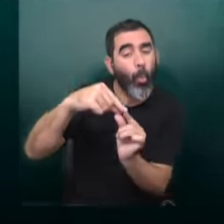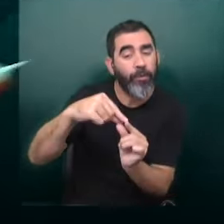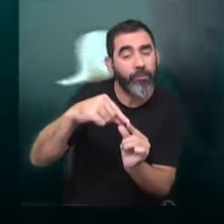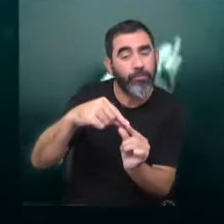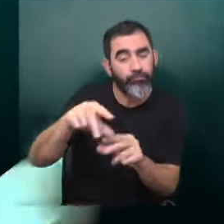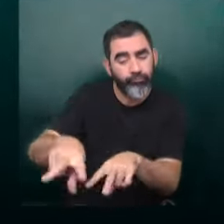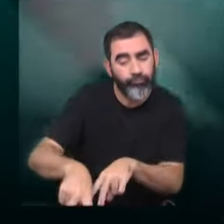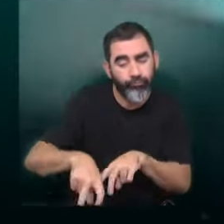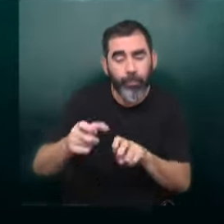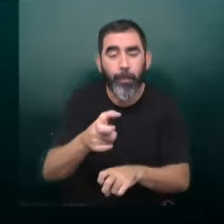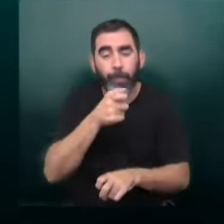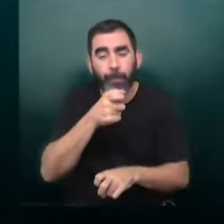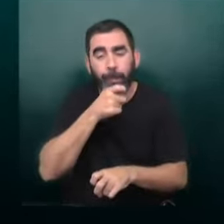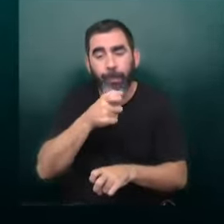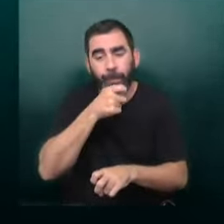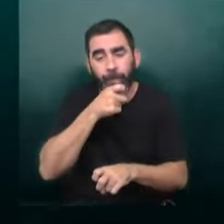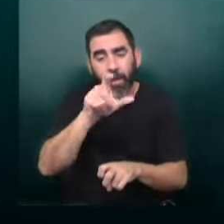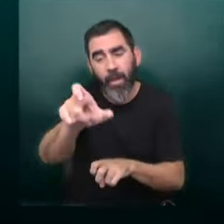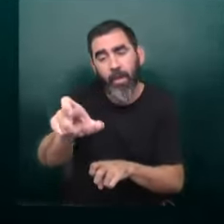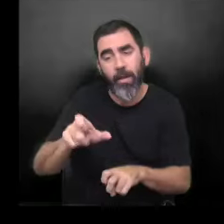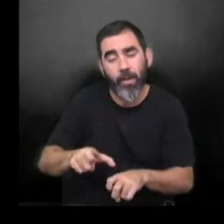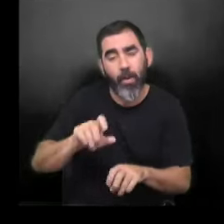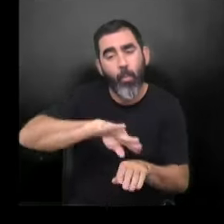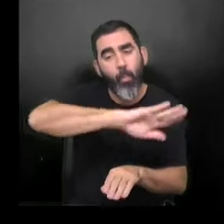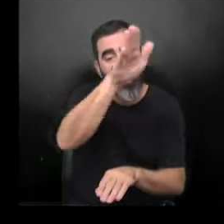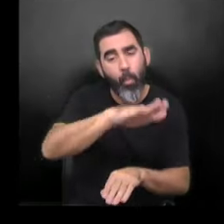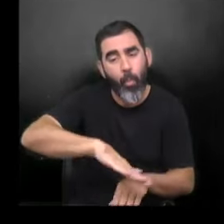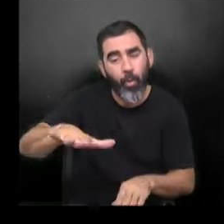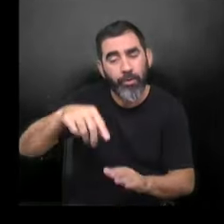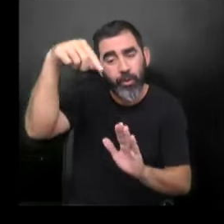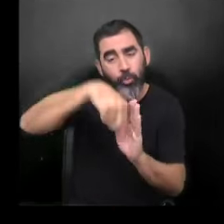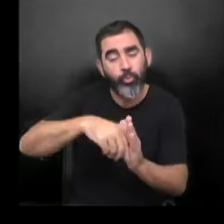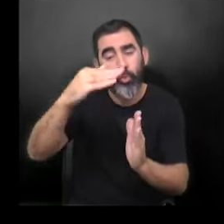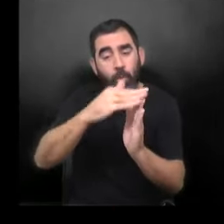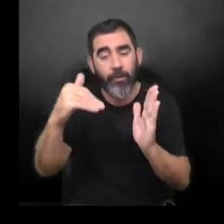al excavar una roca en el lecho de un arroyo al pie del monte Harper, en la isla sur de Nueva